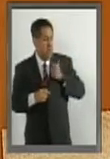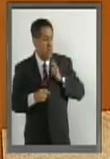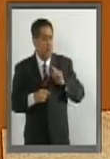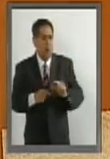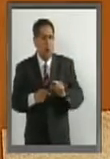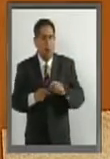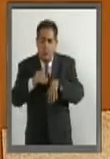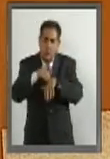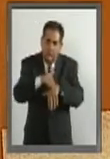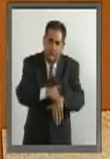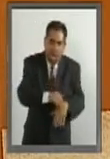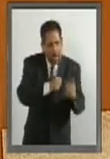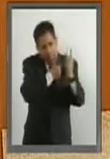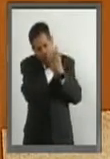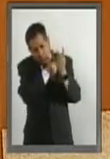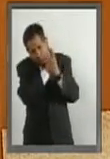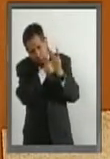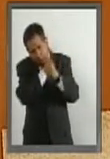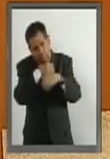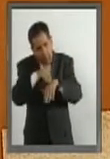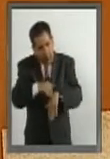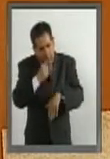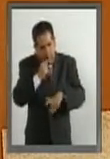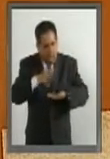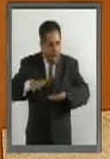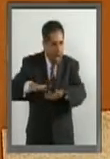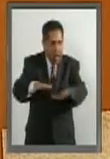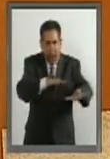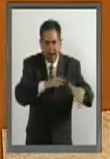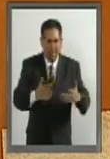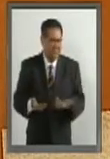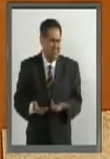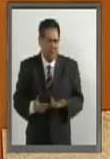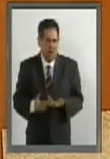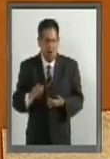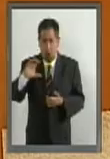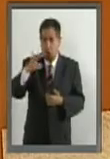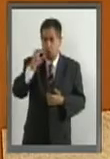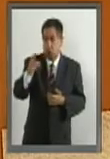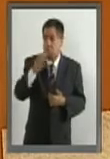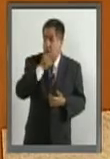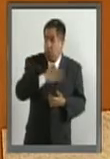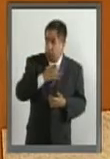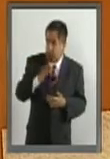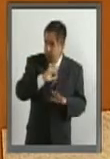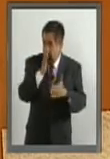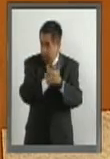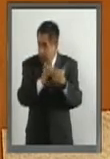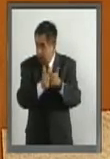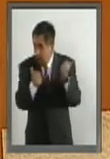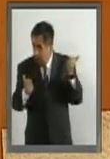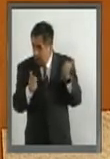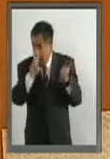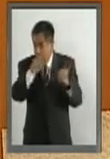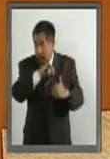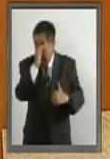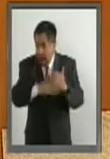sometidos a una vigilancia. Entonces Osorio Chong nos da una buena noticia. está en estado